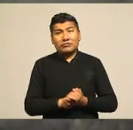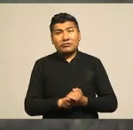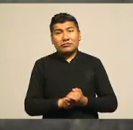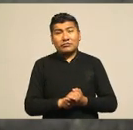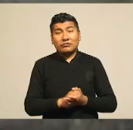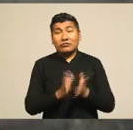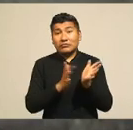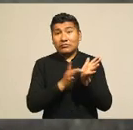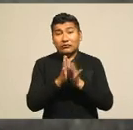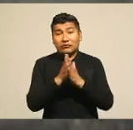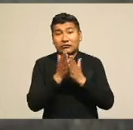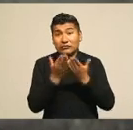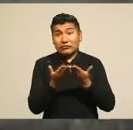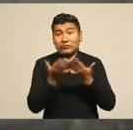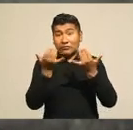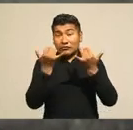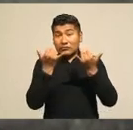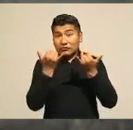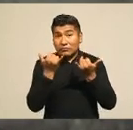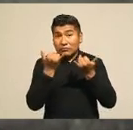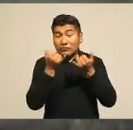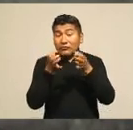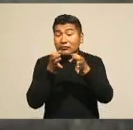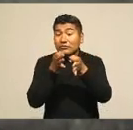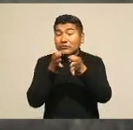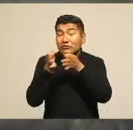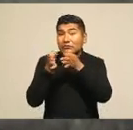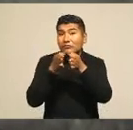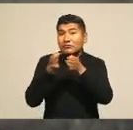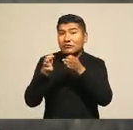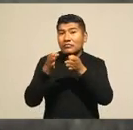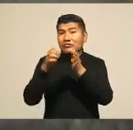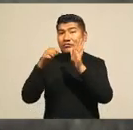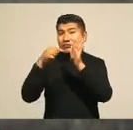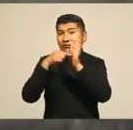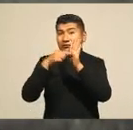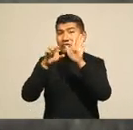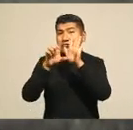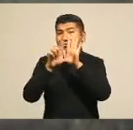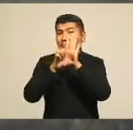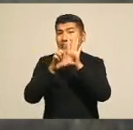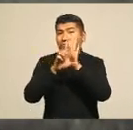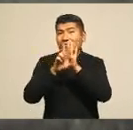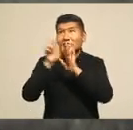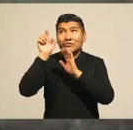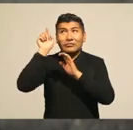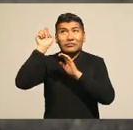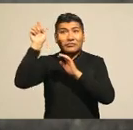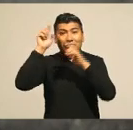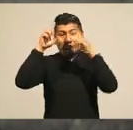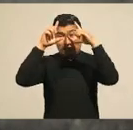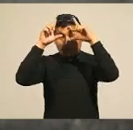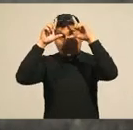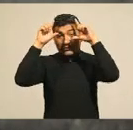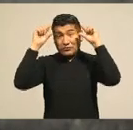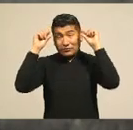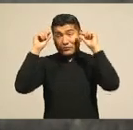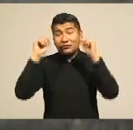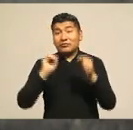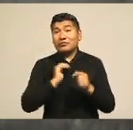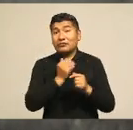El Evangelio no se está refiriendo tanto a esa ley que había entre los judíos, que si se casaban,